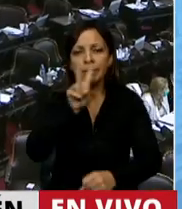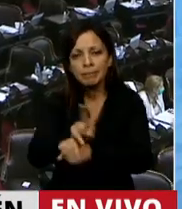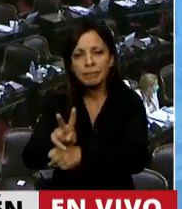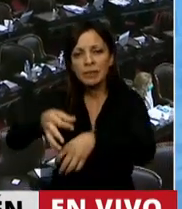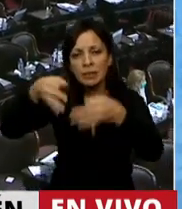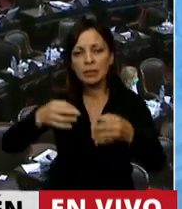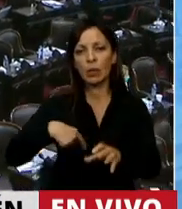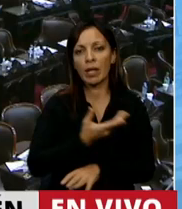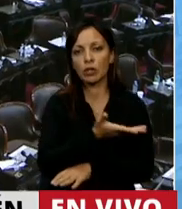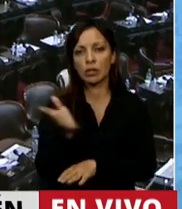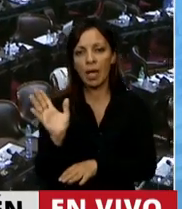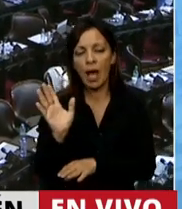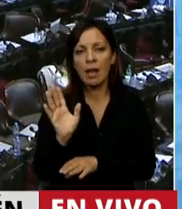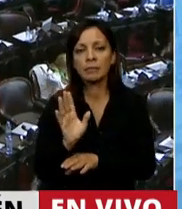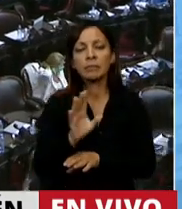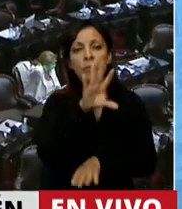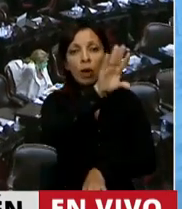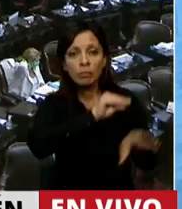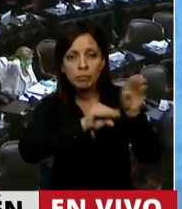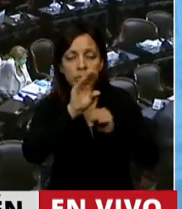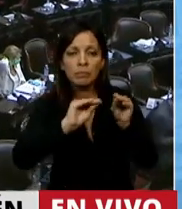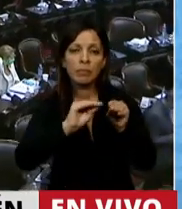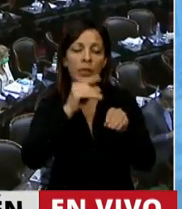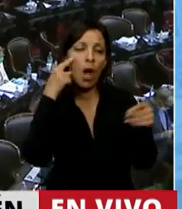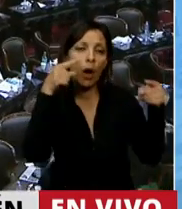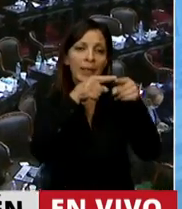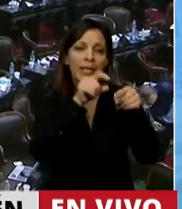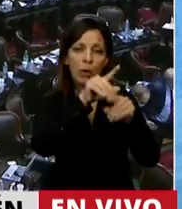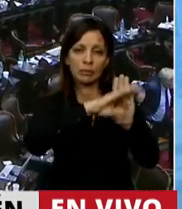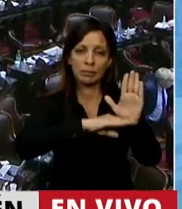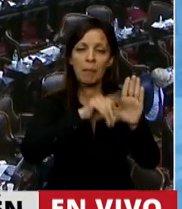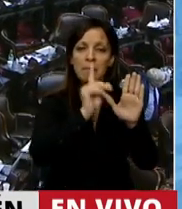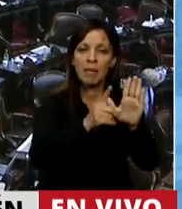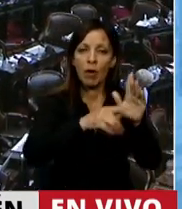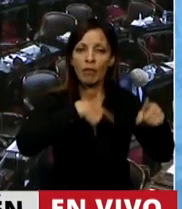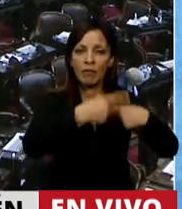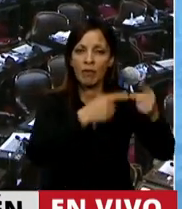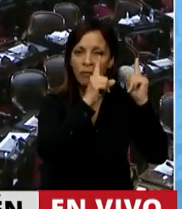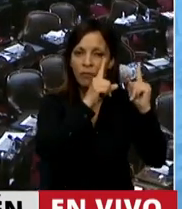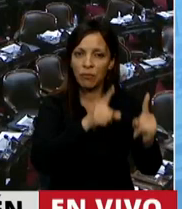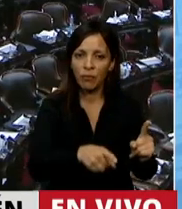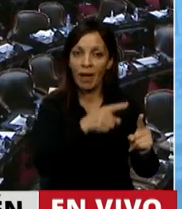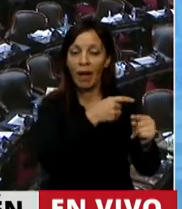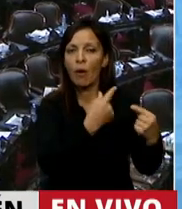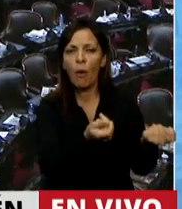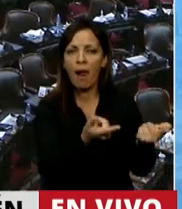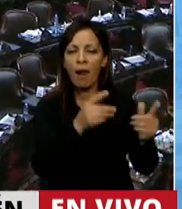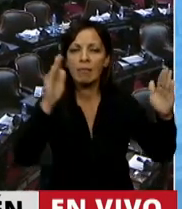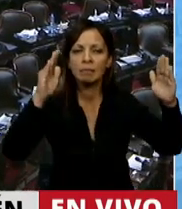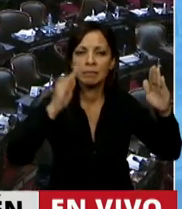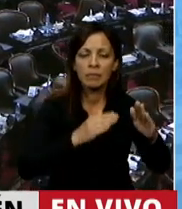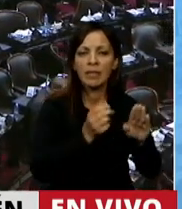su vez como referencia los objetivos de desarrollo sustentable que trazan entre sus metas las de reducir los índices